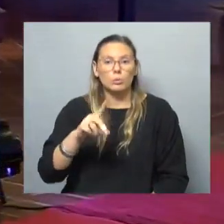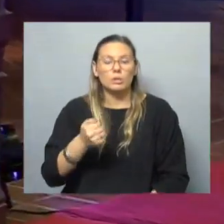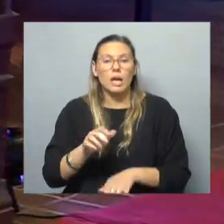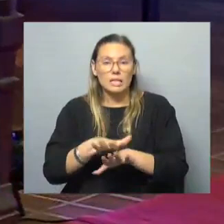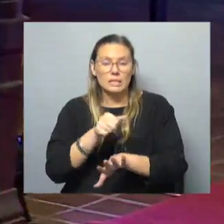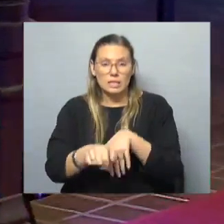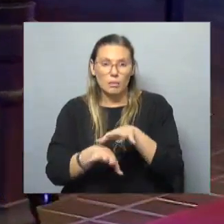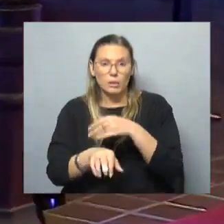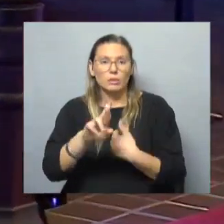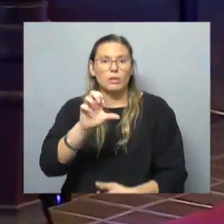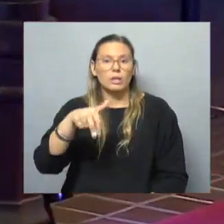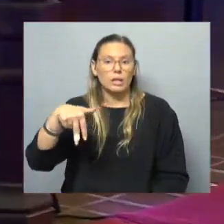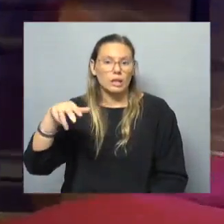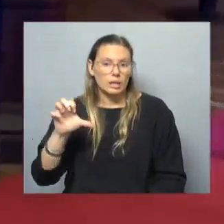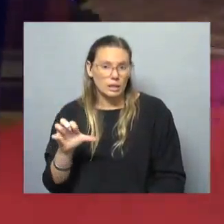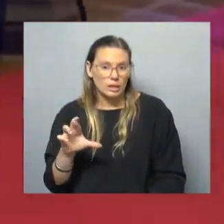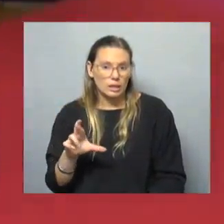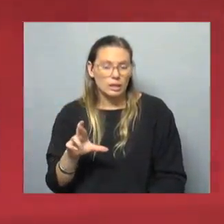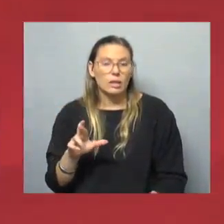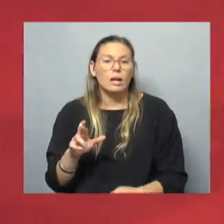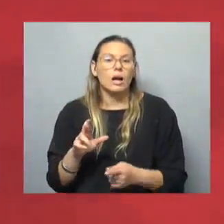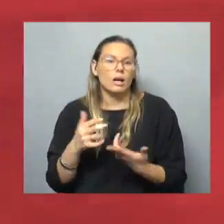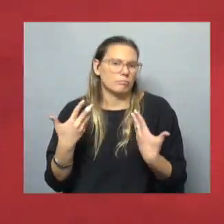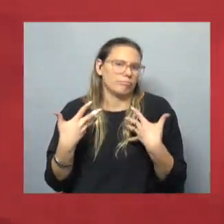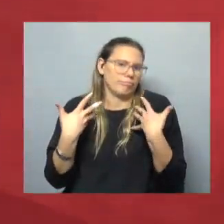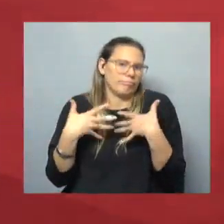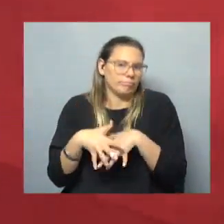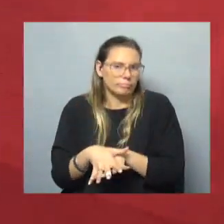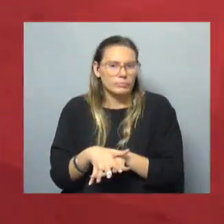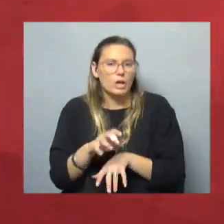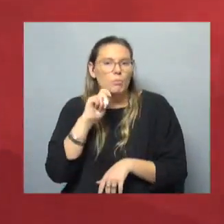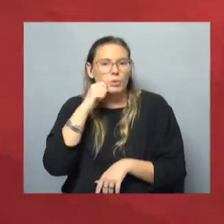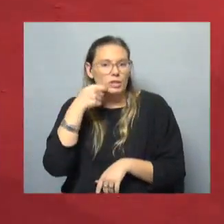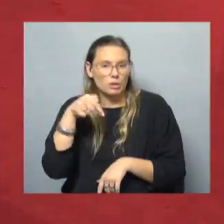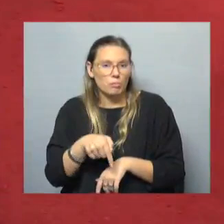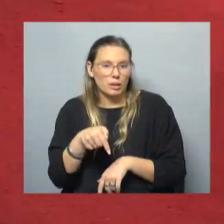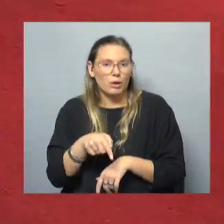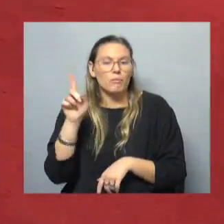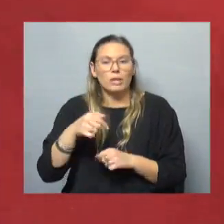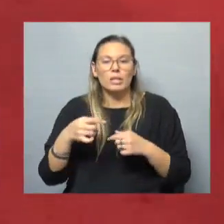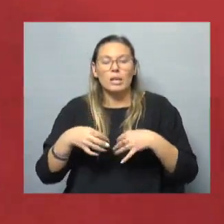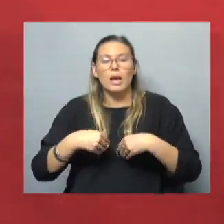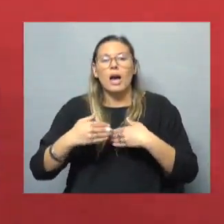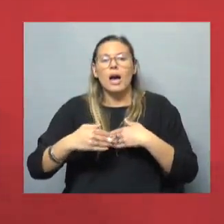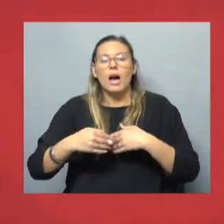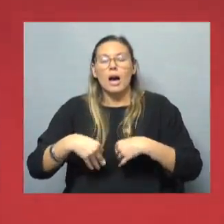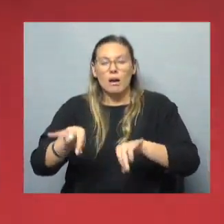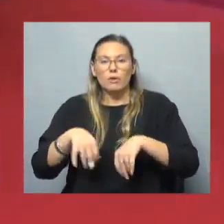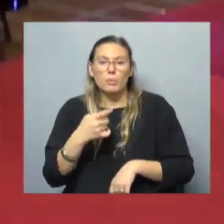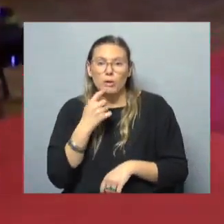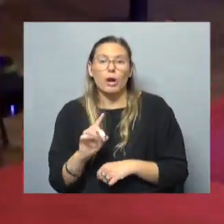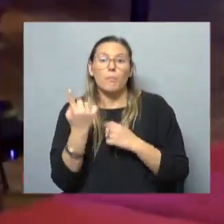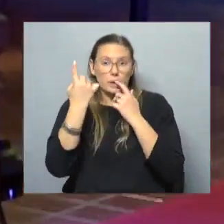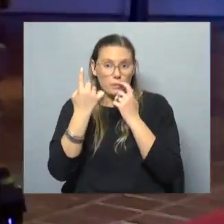zapatos son de Renner, así que bueno, tenemos un mix bastante rico hoy para estar en esta alfombra roja. En la primera alfombra